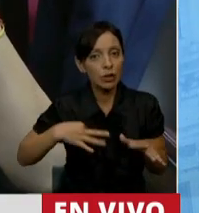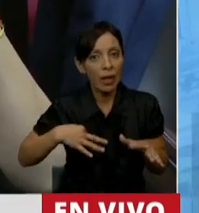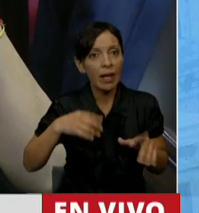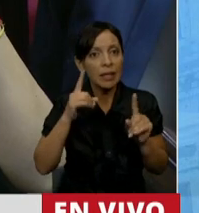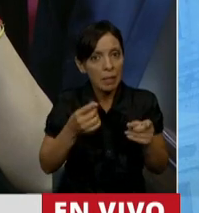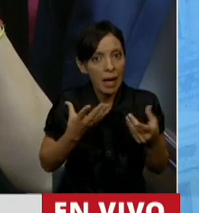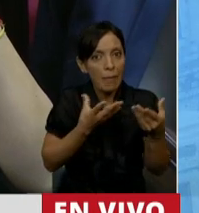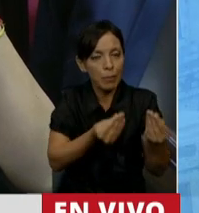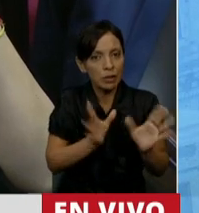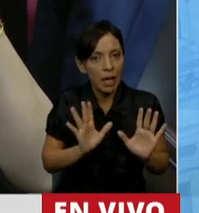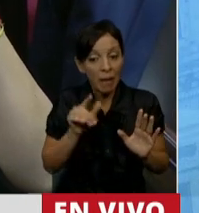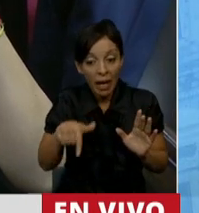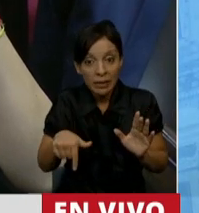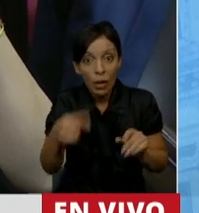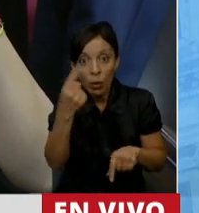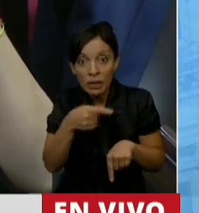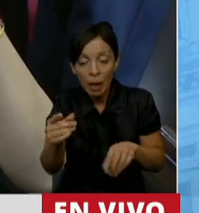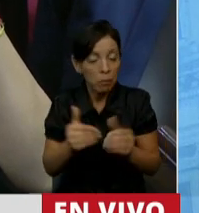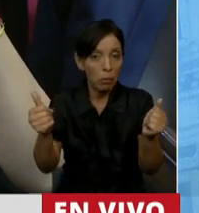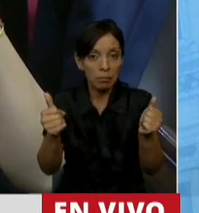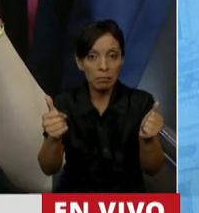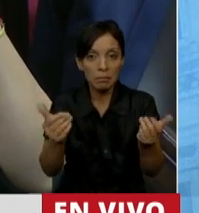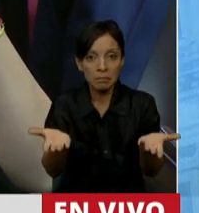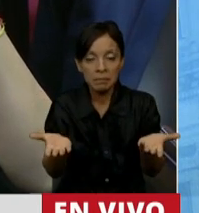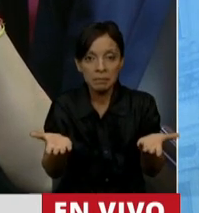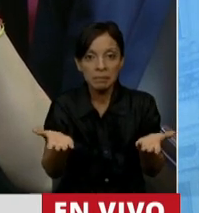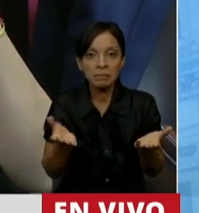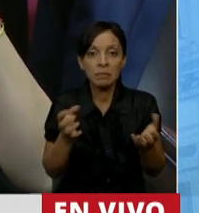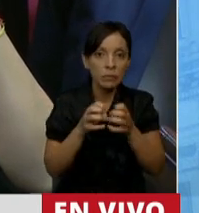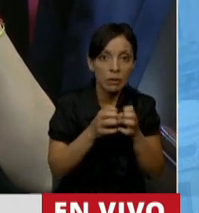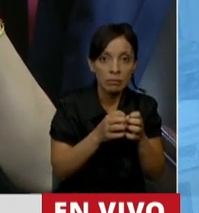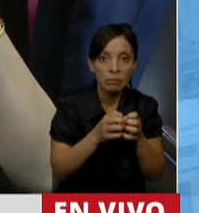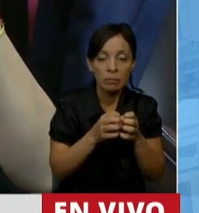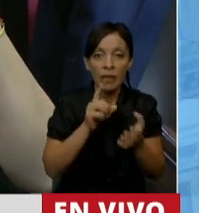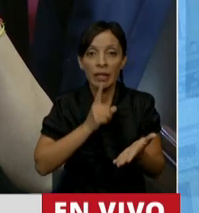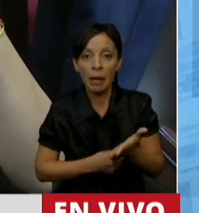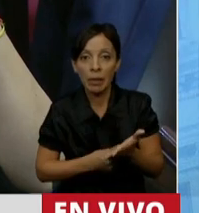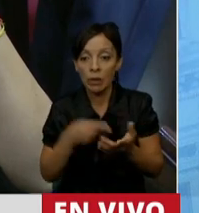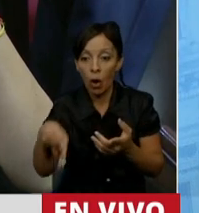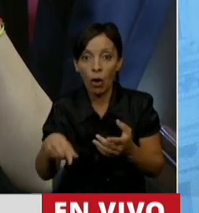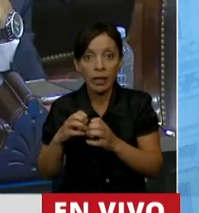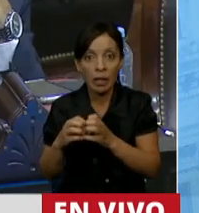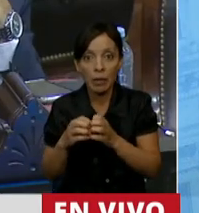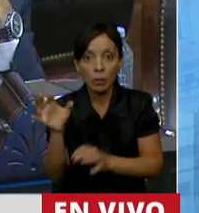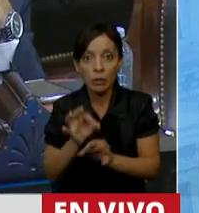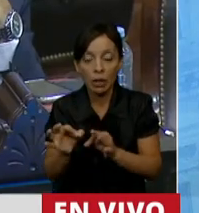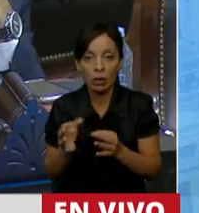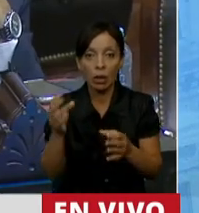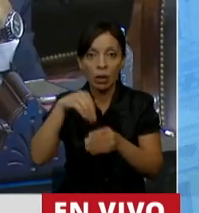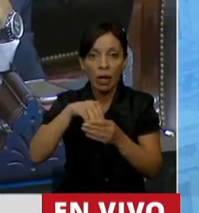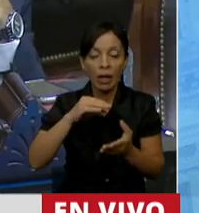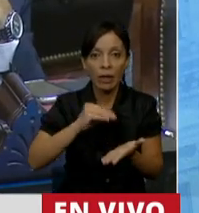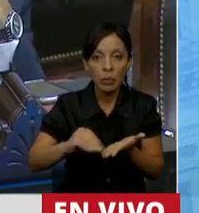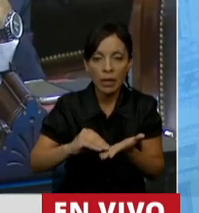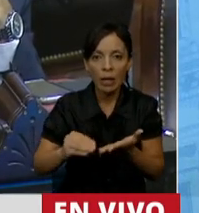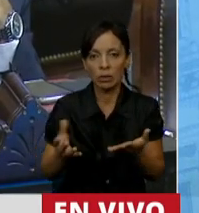Este tratamiento express en una semana donde se debatió, se sacó dictamen y hoy lo estamos tratando en el recinto,